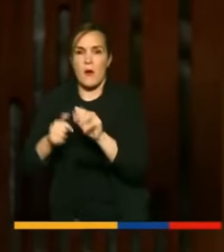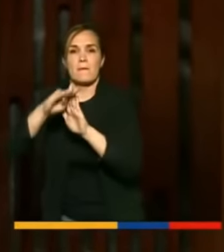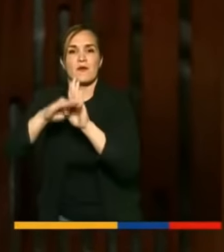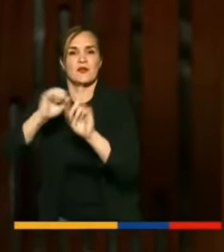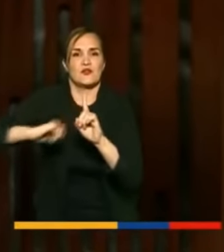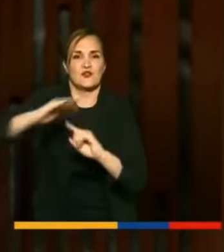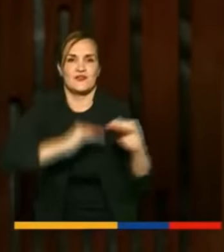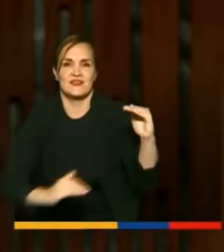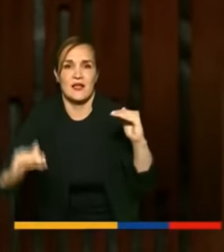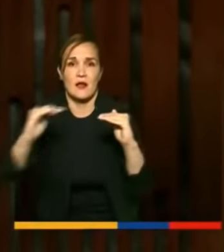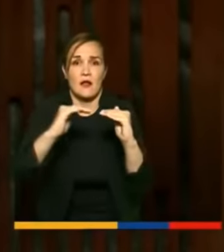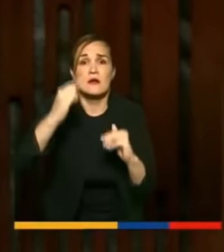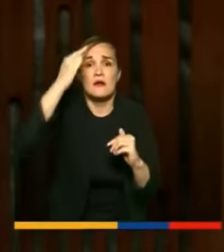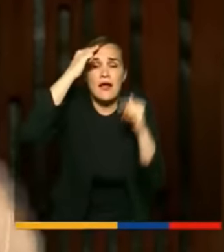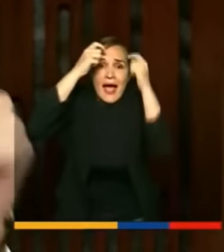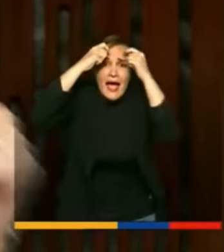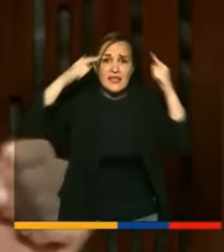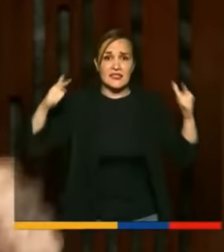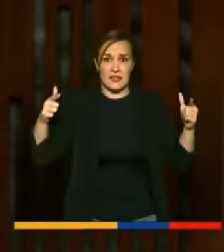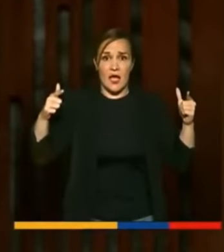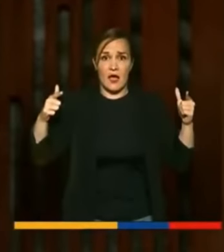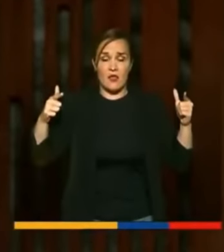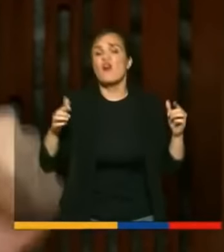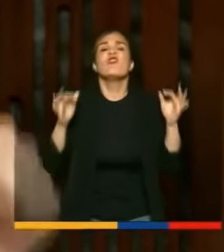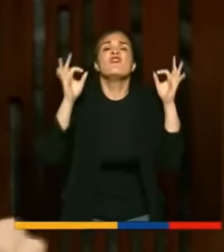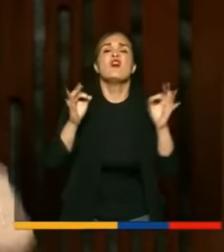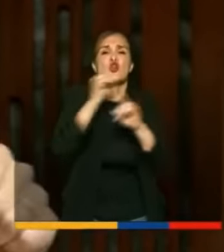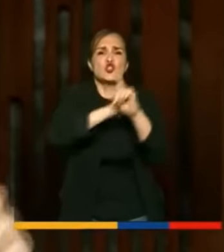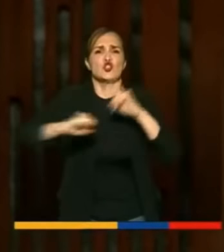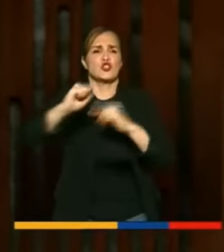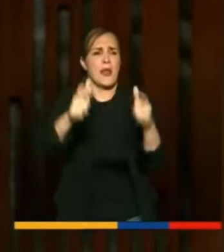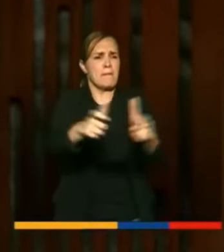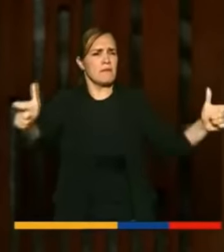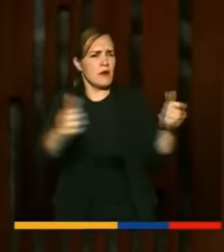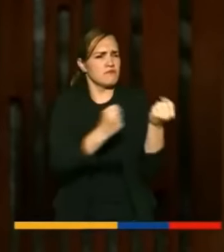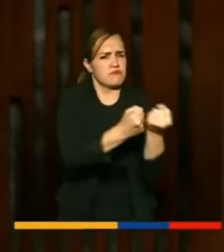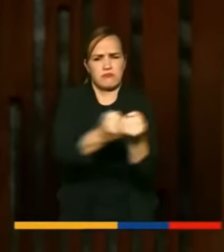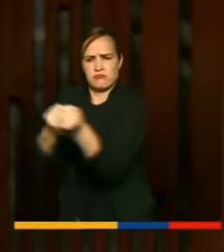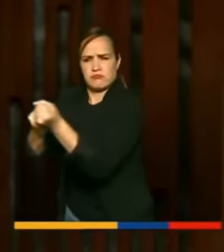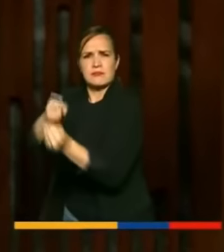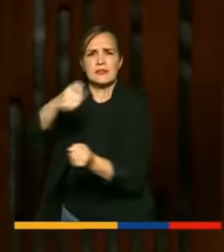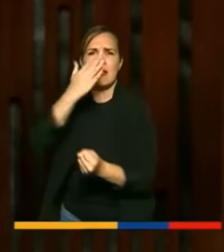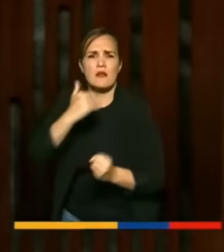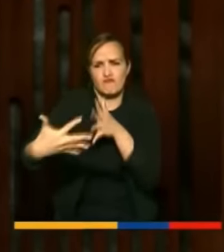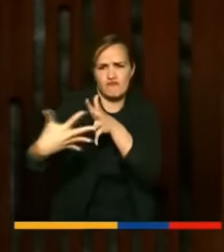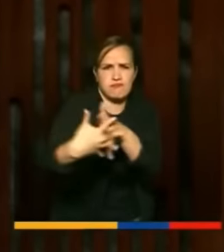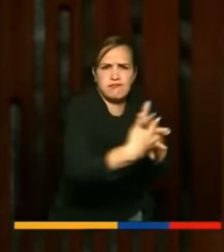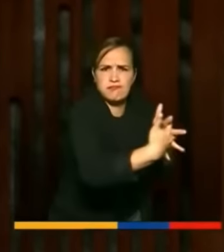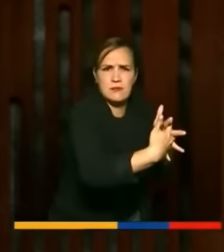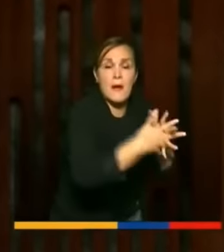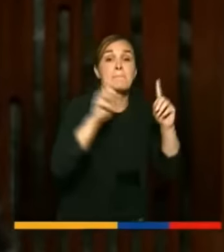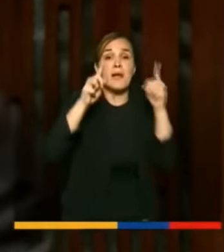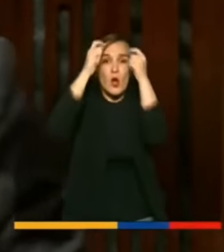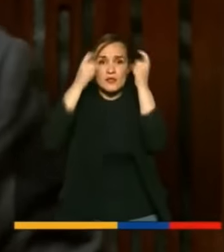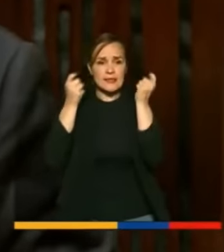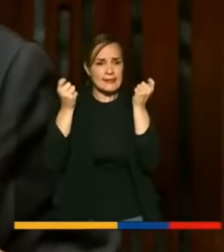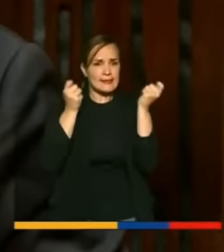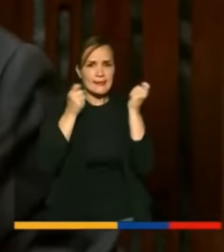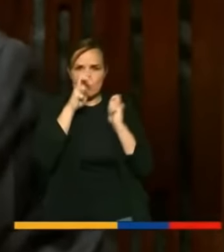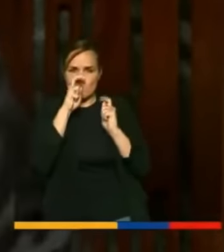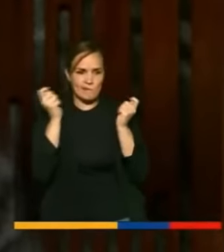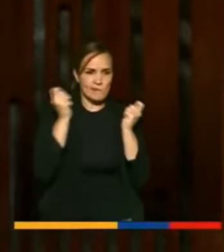en un Estado pequeño en lo burocrático, pero gigante en lo social para atender a quien más lo necesita. Este es el país que nos